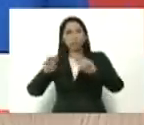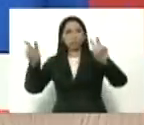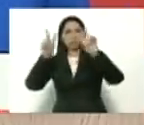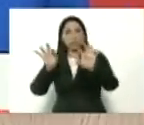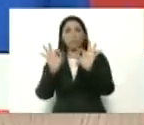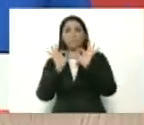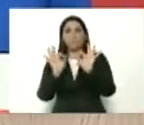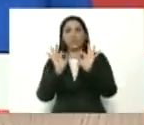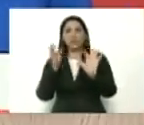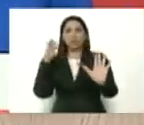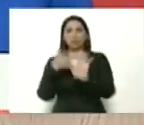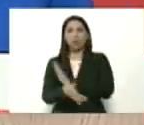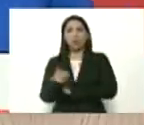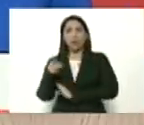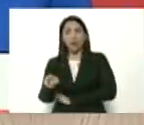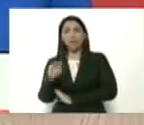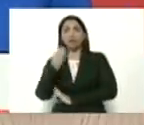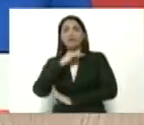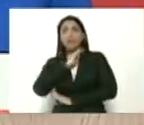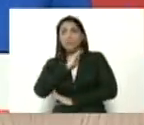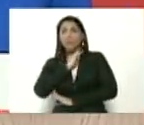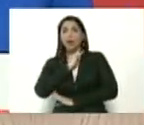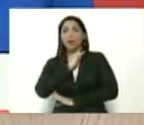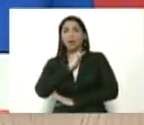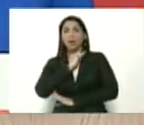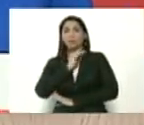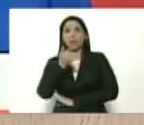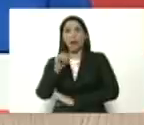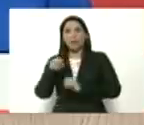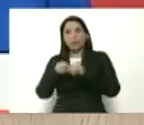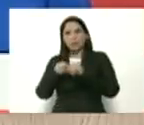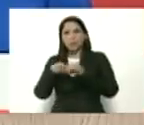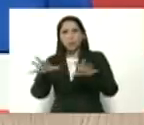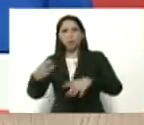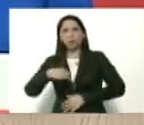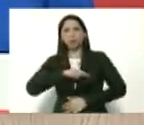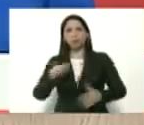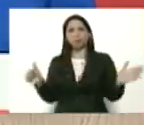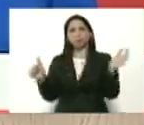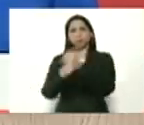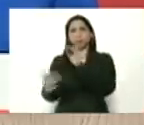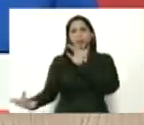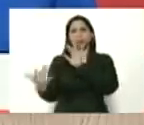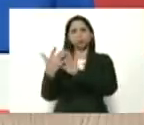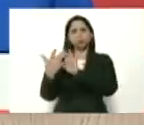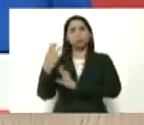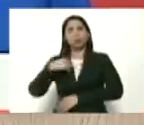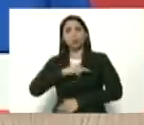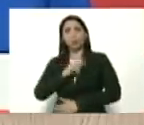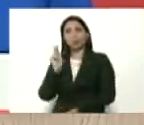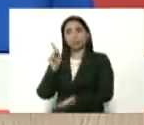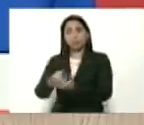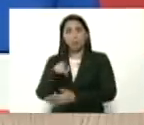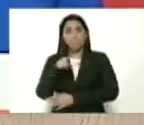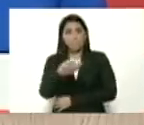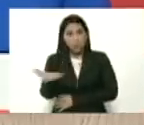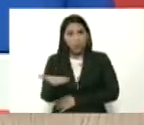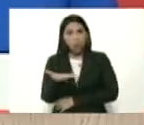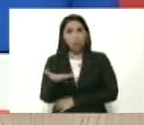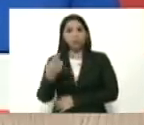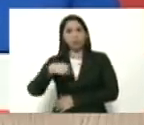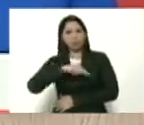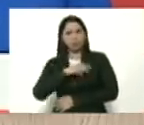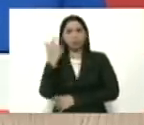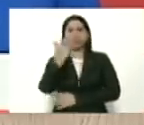de estos casos que son focos, focos que los hemos ido detectando, que hemos llegado a ellos porque hemos buscado a través